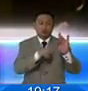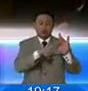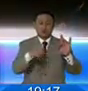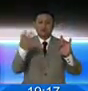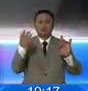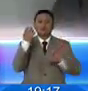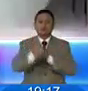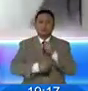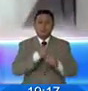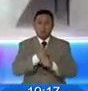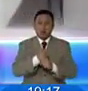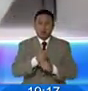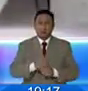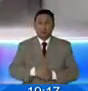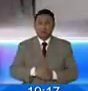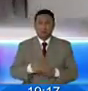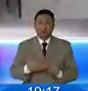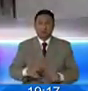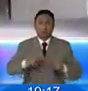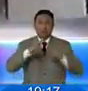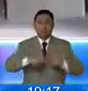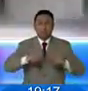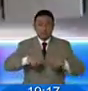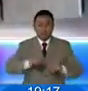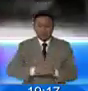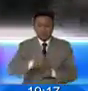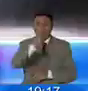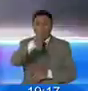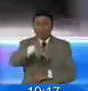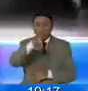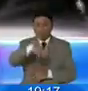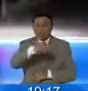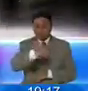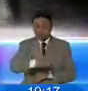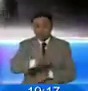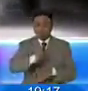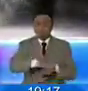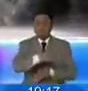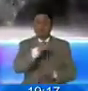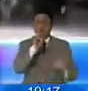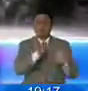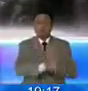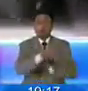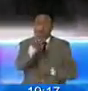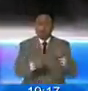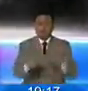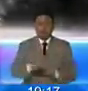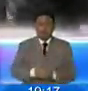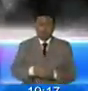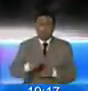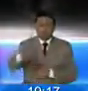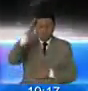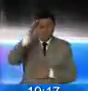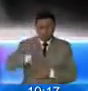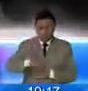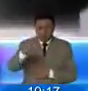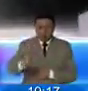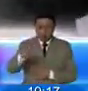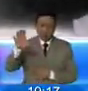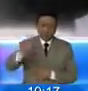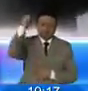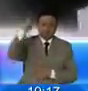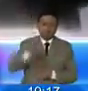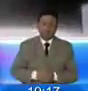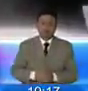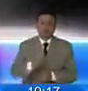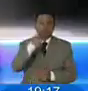hasta los 15 años. Tras investigaciones que duraron alrededor de 2 meses y gracias a denuncias ciudadanas, la policía pudo dar con el sospechoso. Se